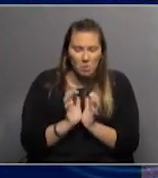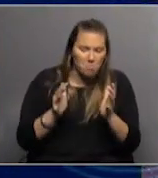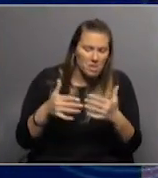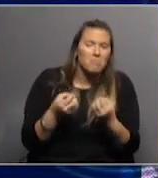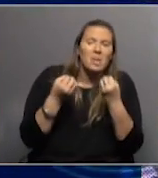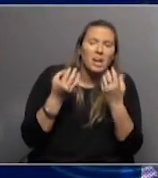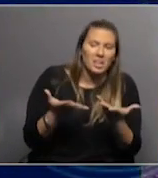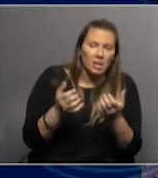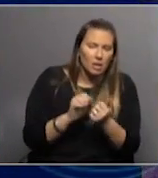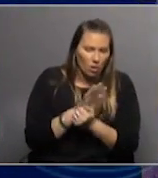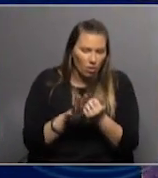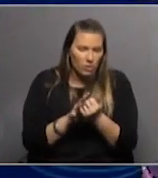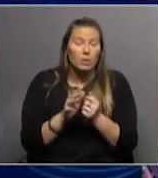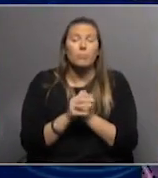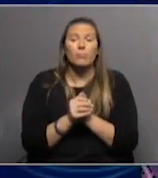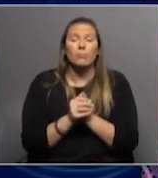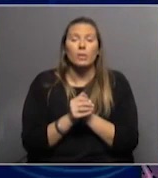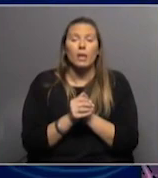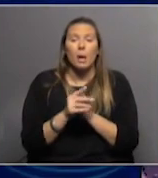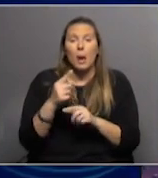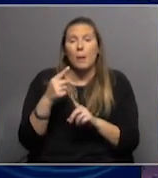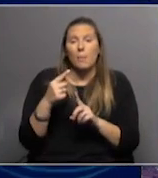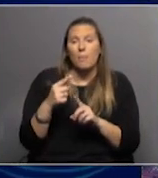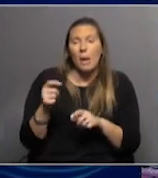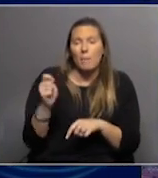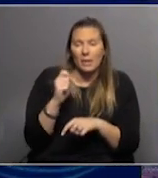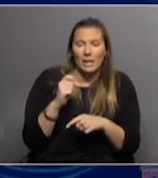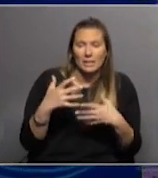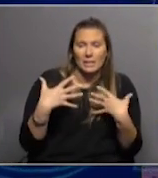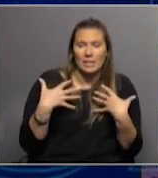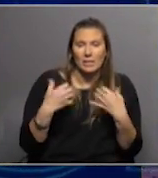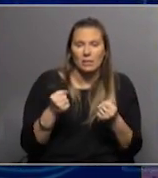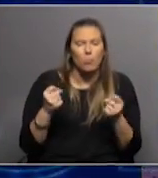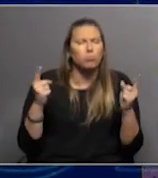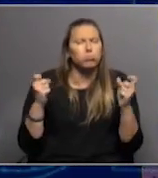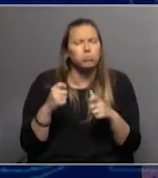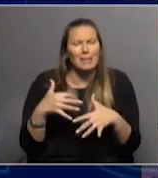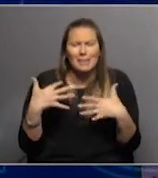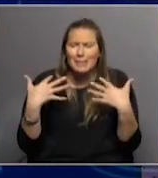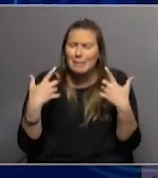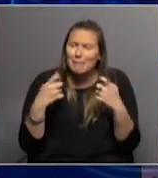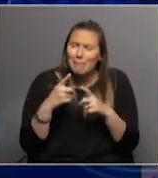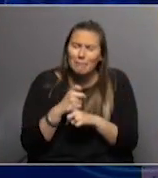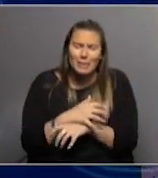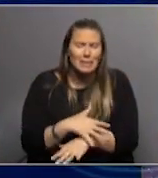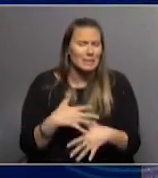como dos grandes etapas, capaz. Los primeros meses de emergencia sanitaria fueron bravos, fueron